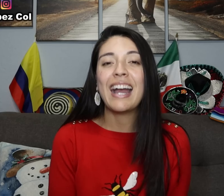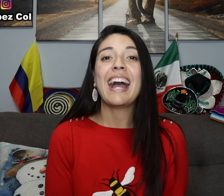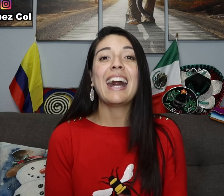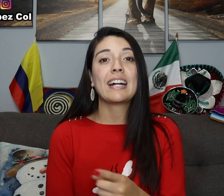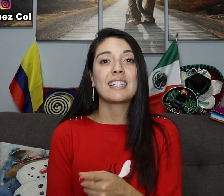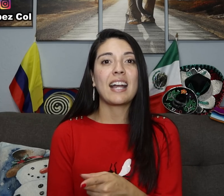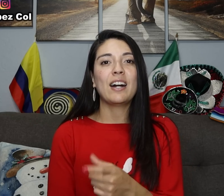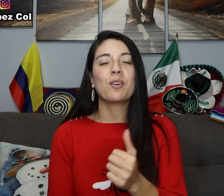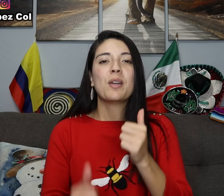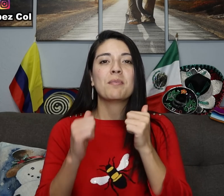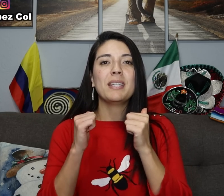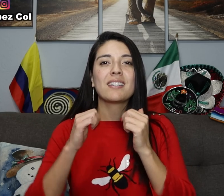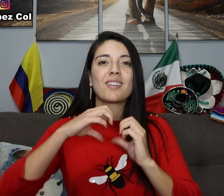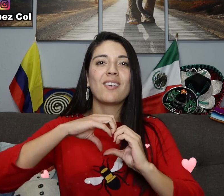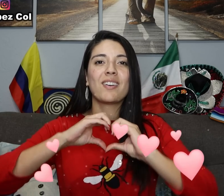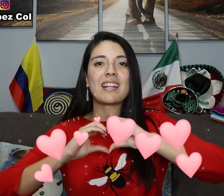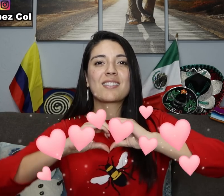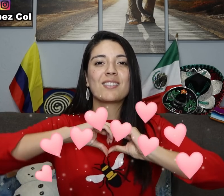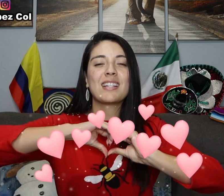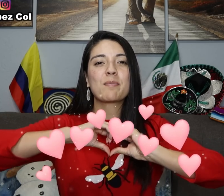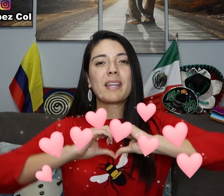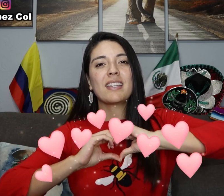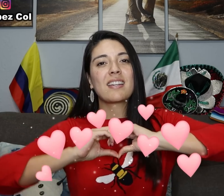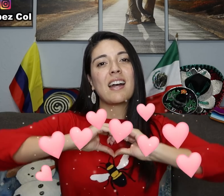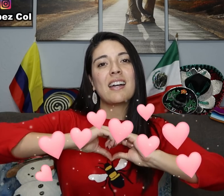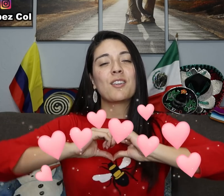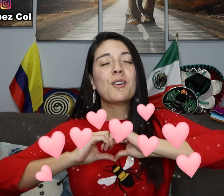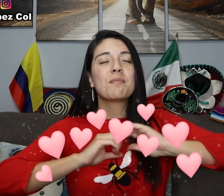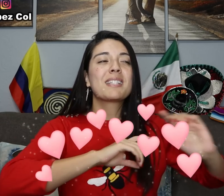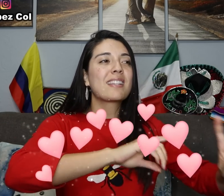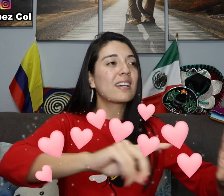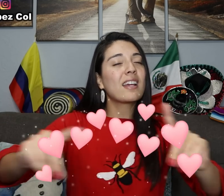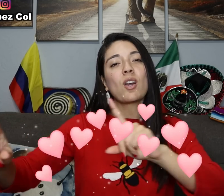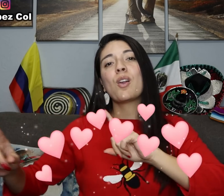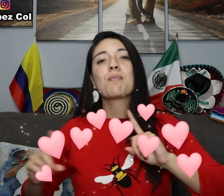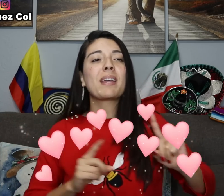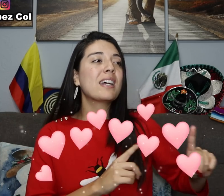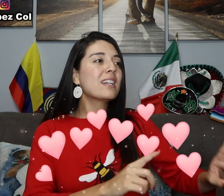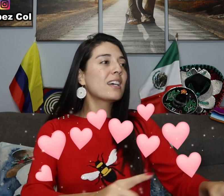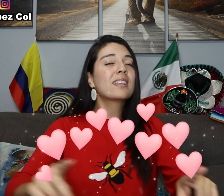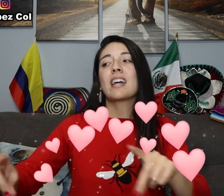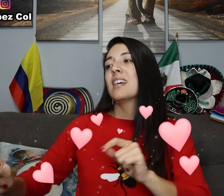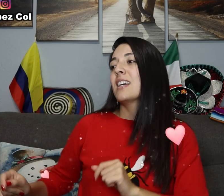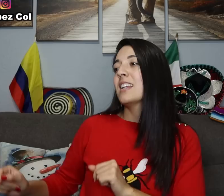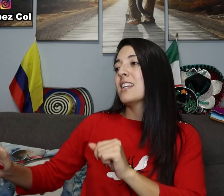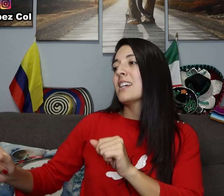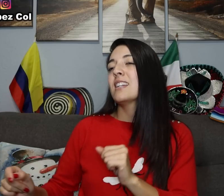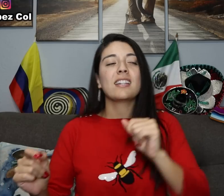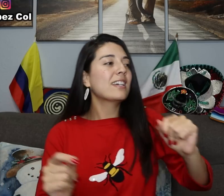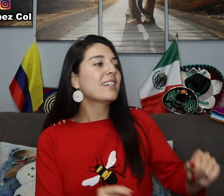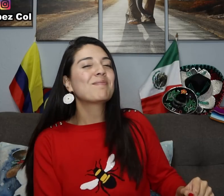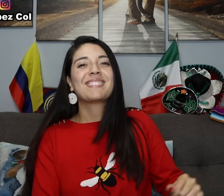favorita ha llegado. Mi corazón es mexicano, mi sangre colombiana.